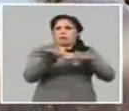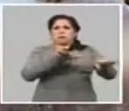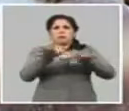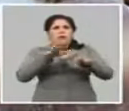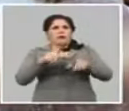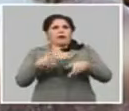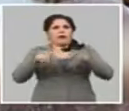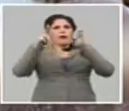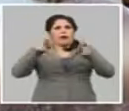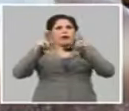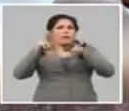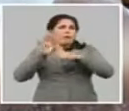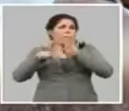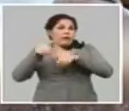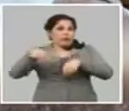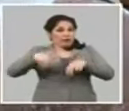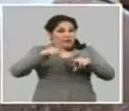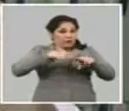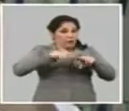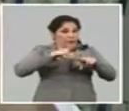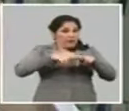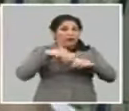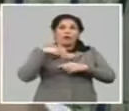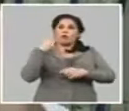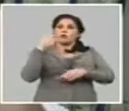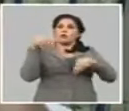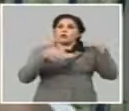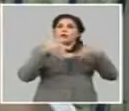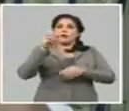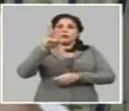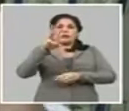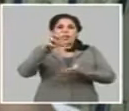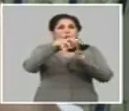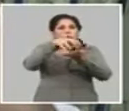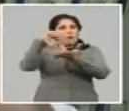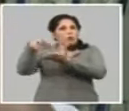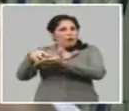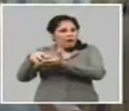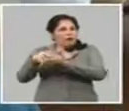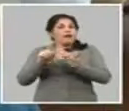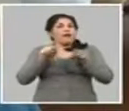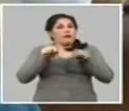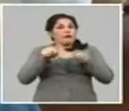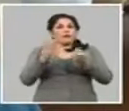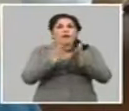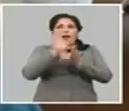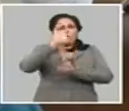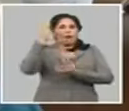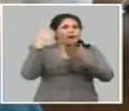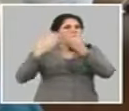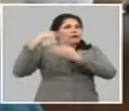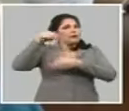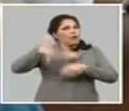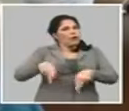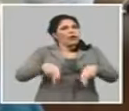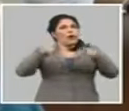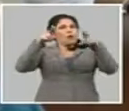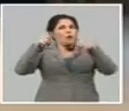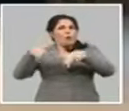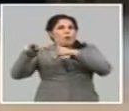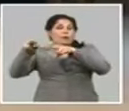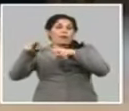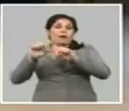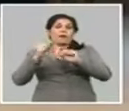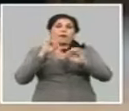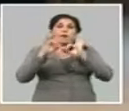nosotros mismos en la habana estamos participando con tres instalaciones de salud pública que constituyen escuelas y que hoy